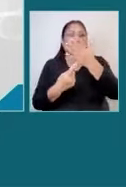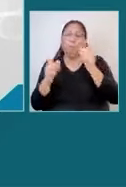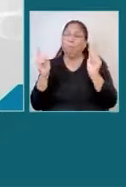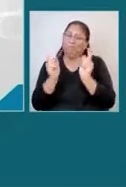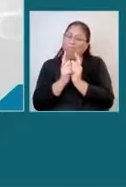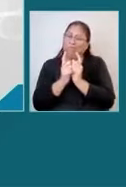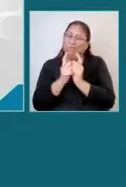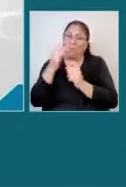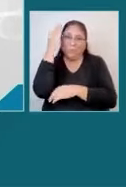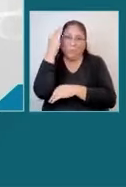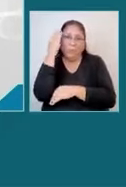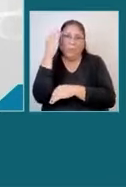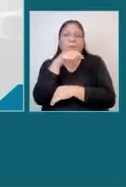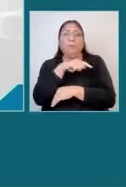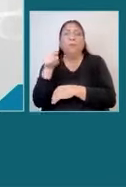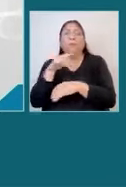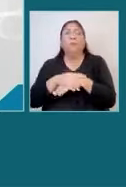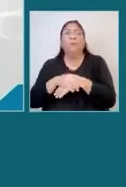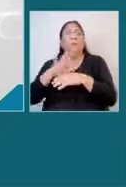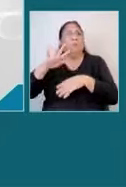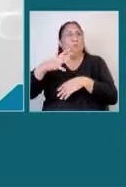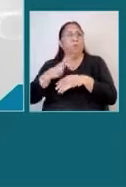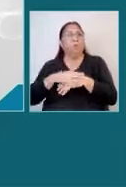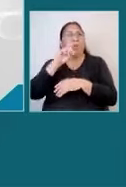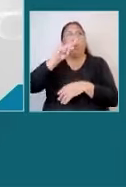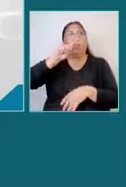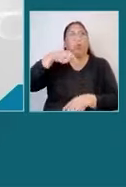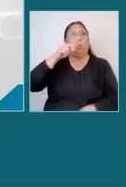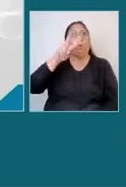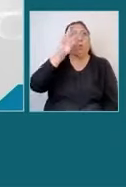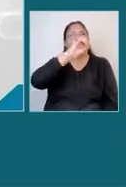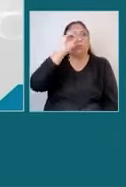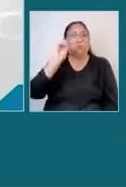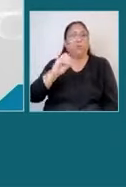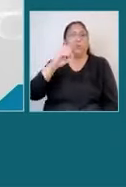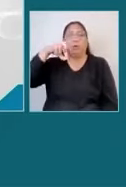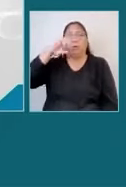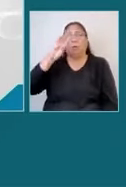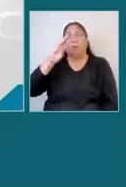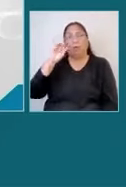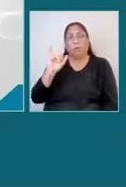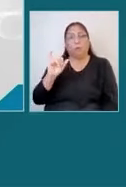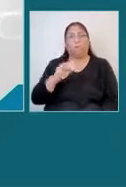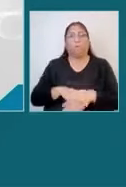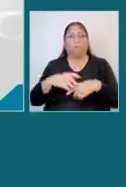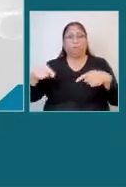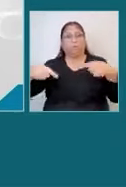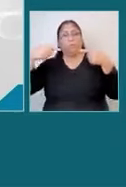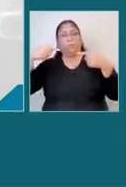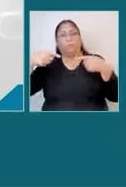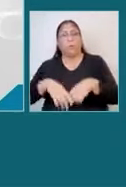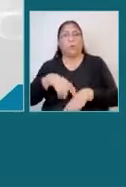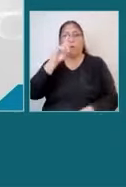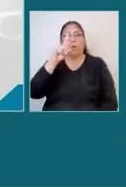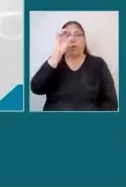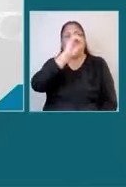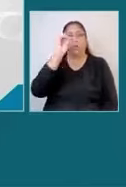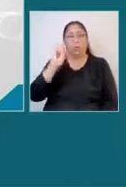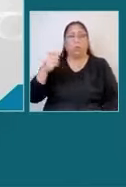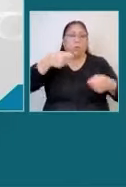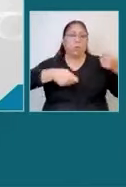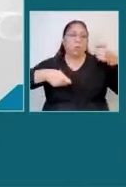que estamos, digamos, que estamos alrededor de 1,2% del PBI versus 1% que invierten